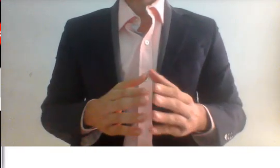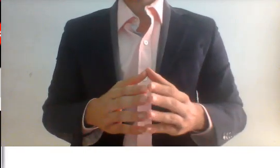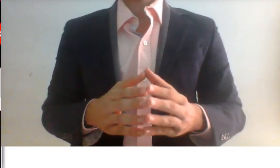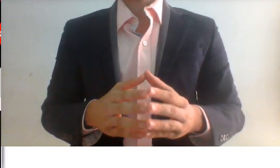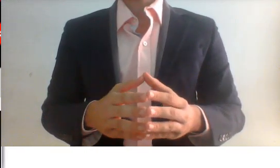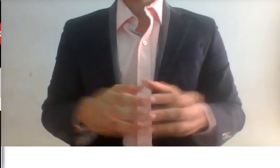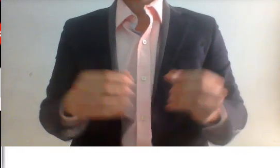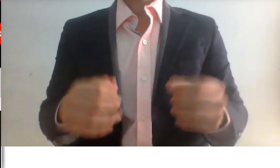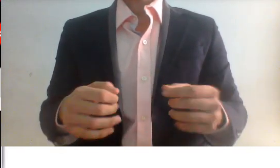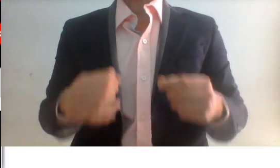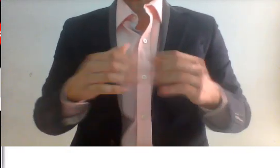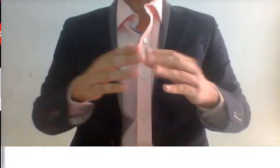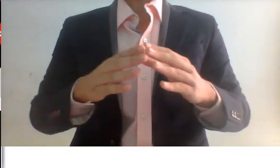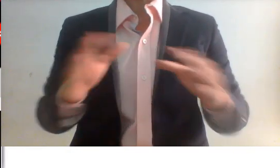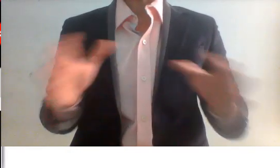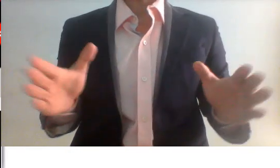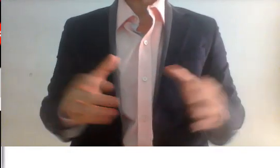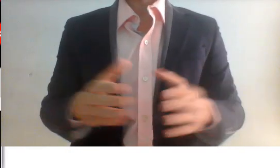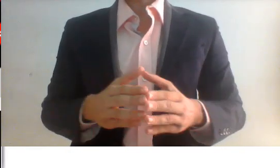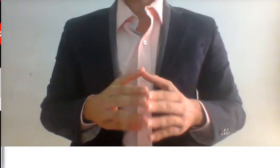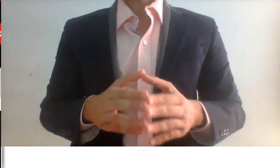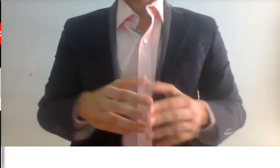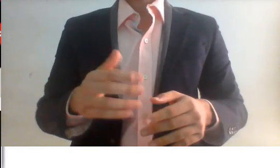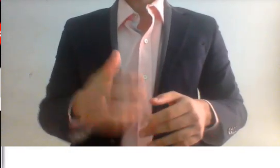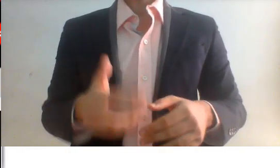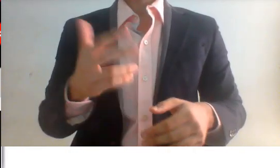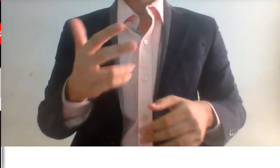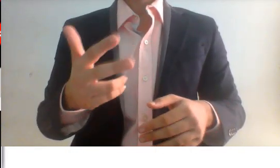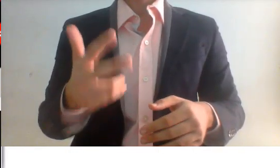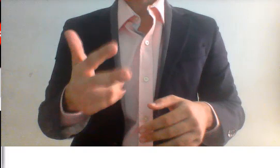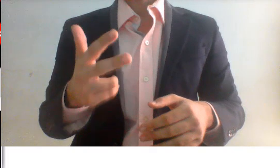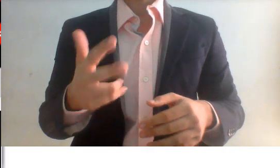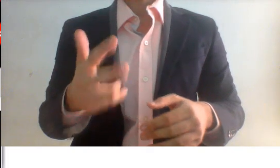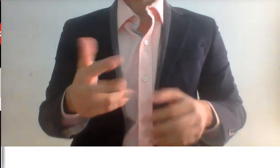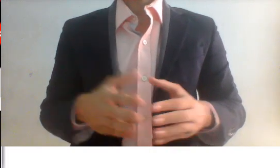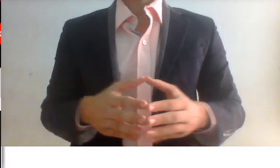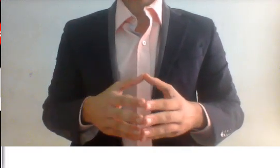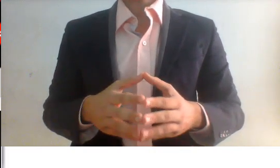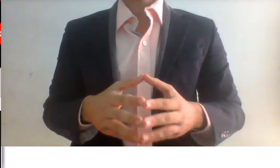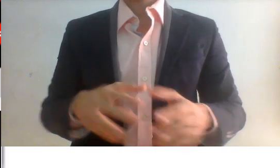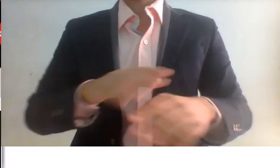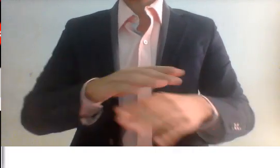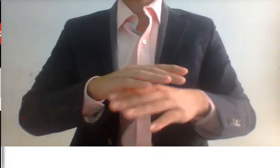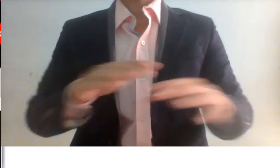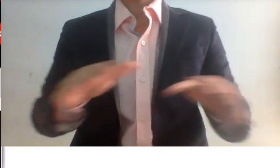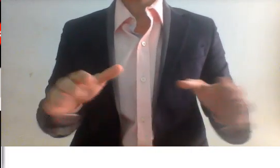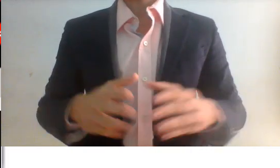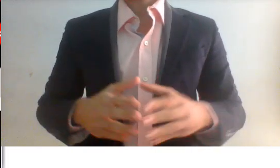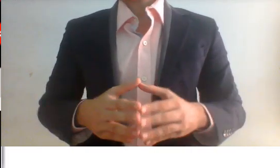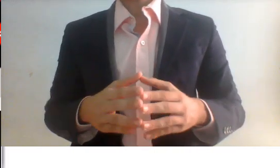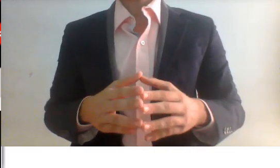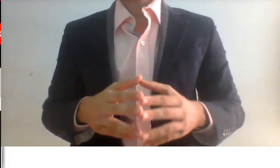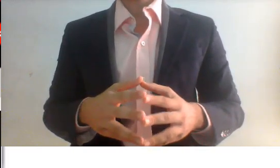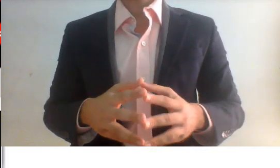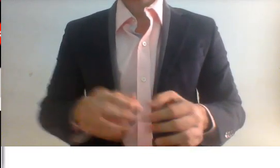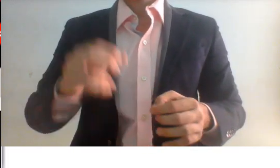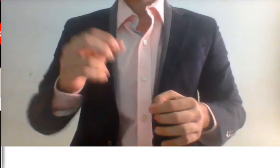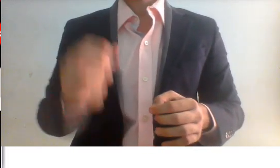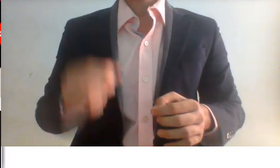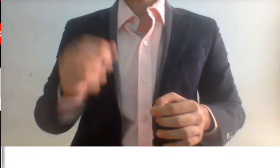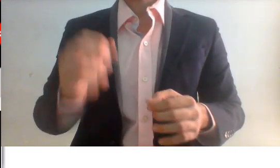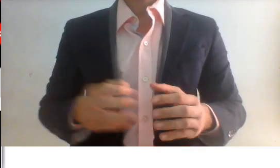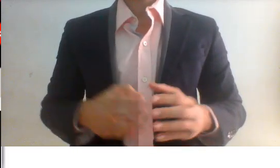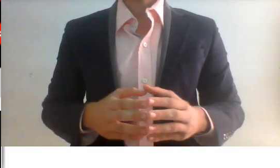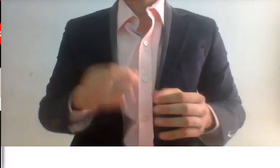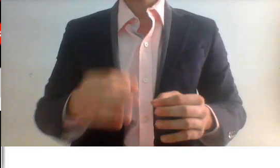personajes involucrados, porque en ninguna cabeza cabe que solamente por capacitar a 3 personas, por más complicado que sea el curso,